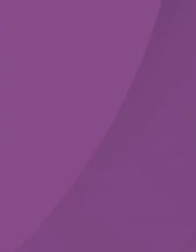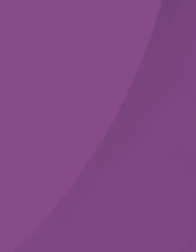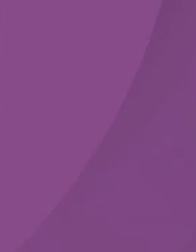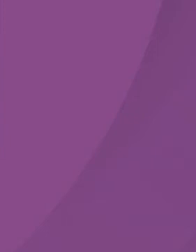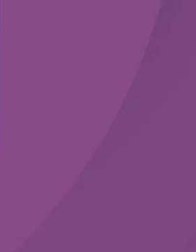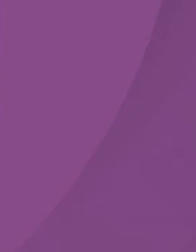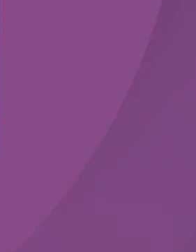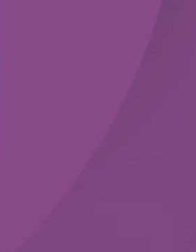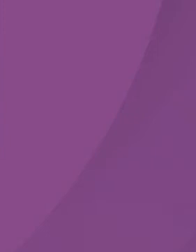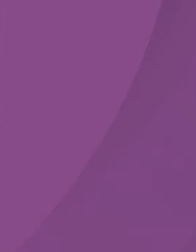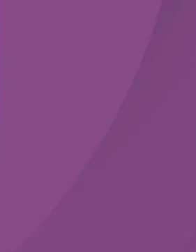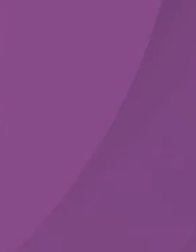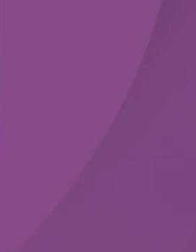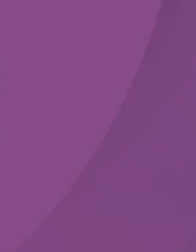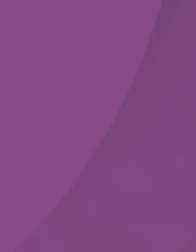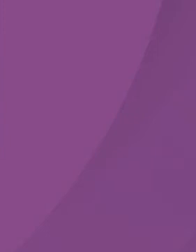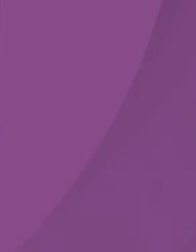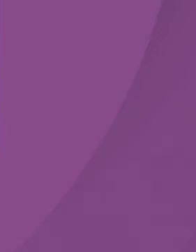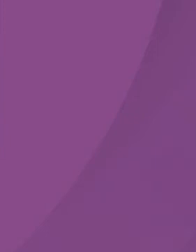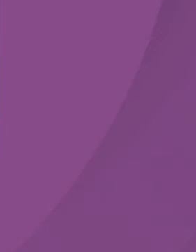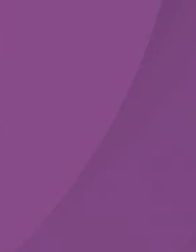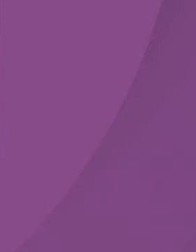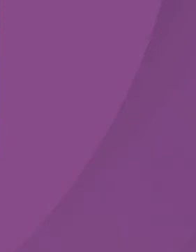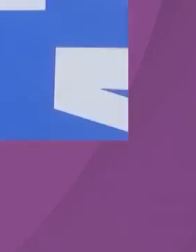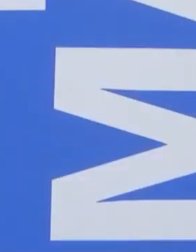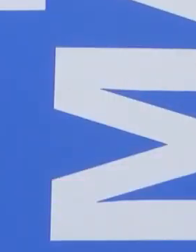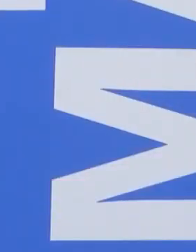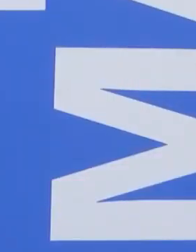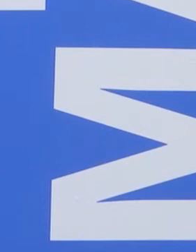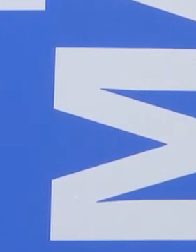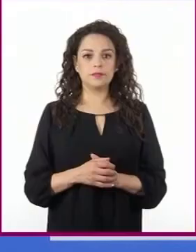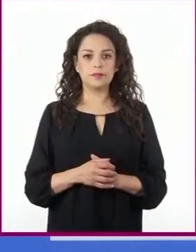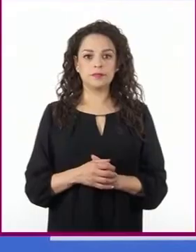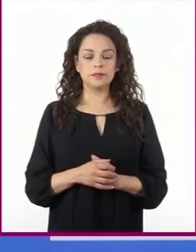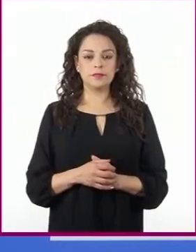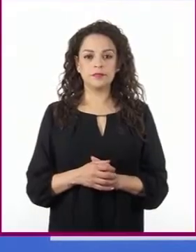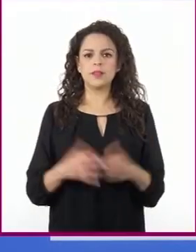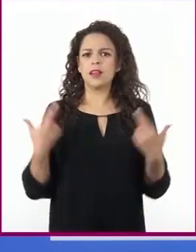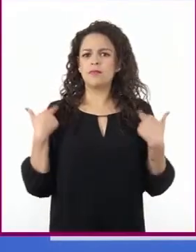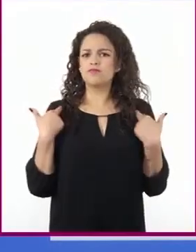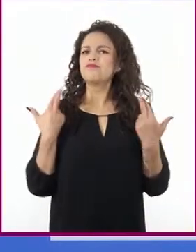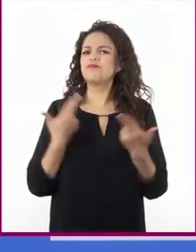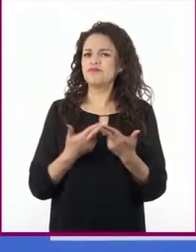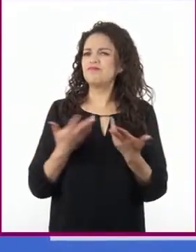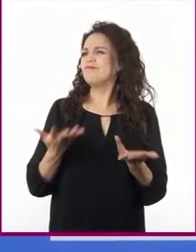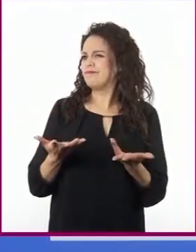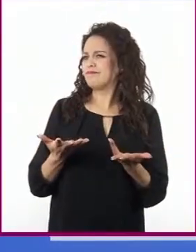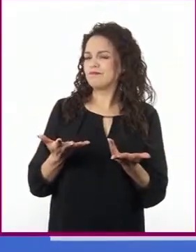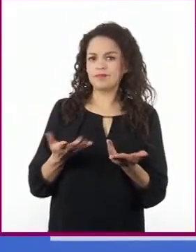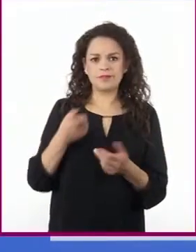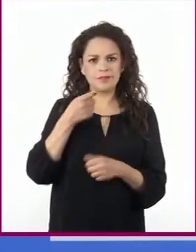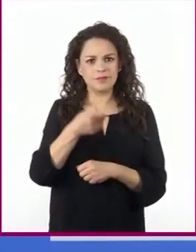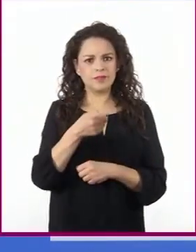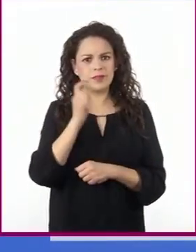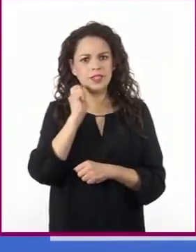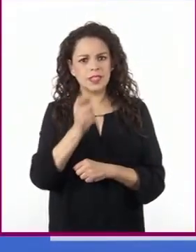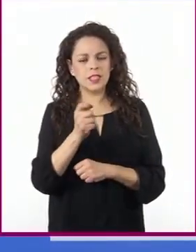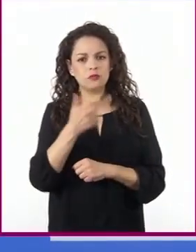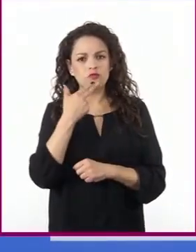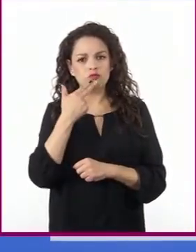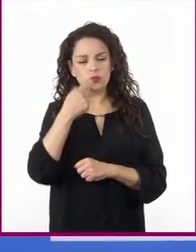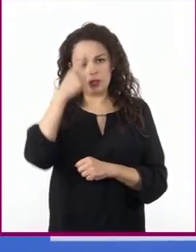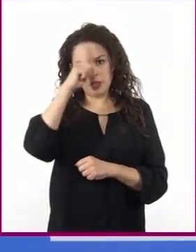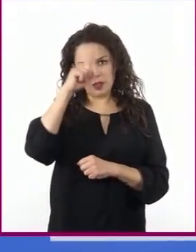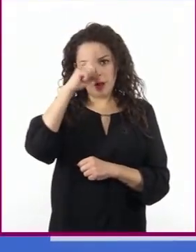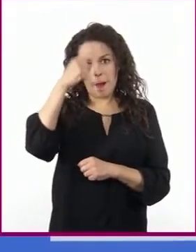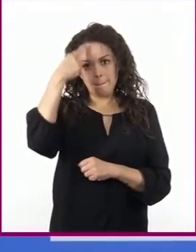que con él da pie a su explicación. Profesora, ¿y qué tipo de conectores nos recomienda para